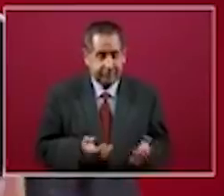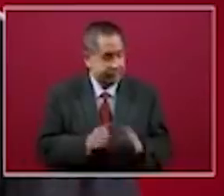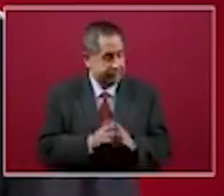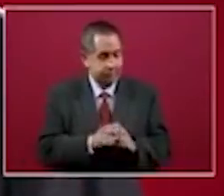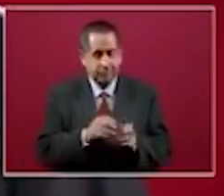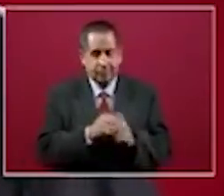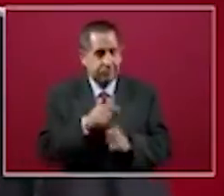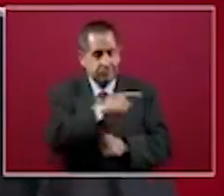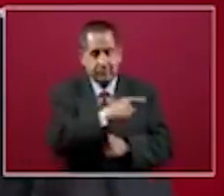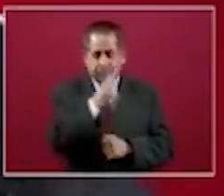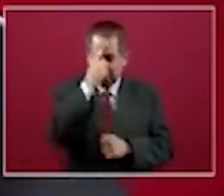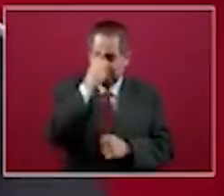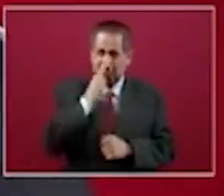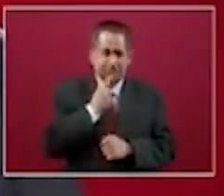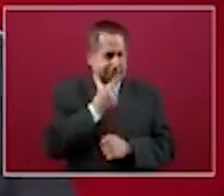con cinismo,